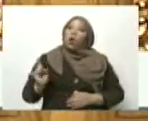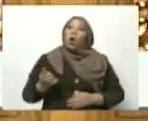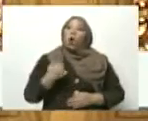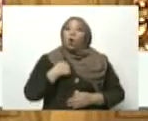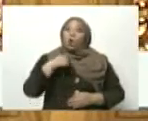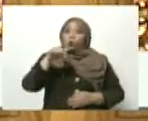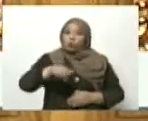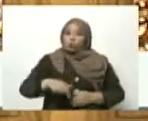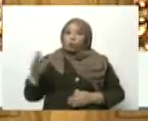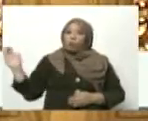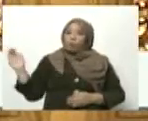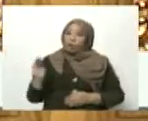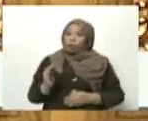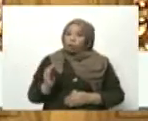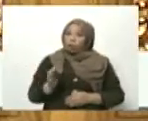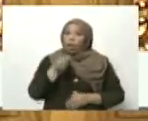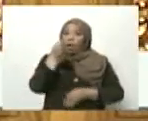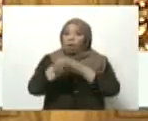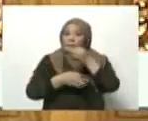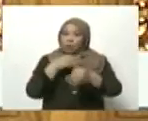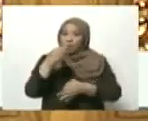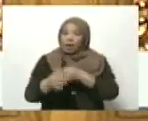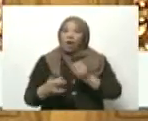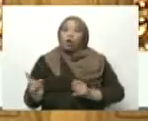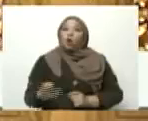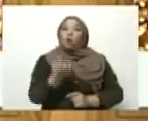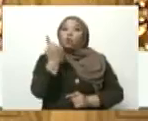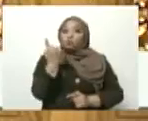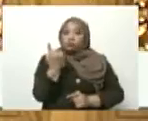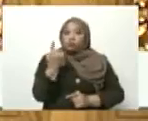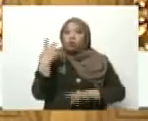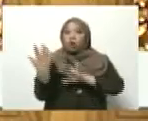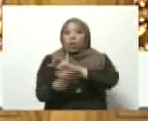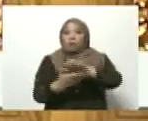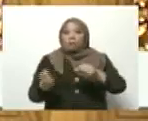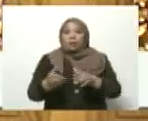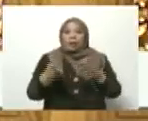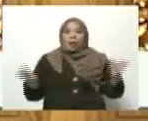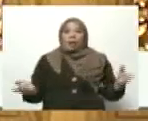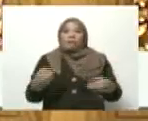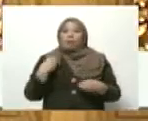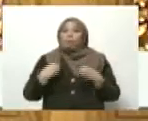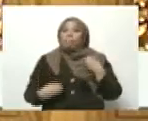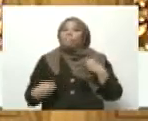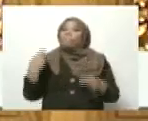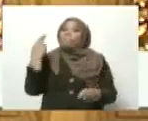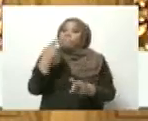problemas de nuestra nación, uno de los más graves problemas de nuestra nación. ¿Cuál es?